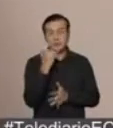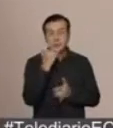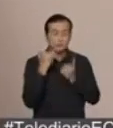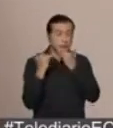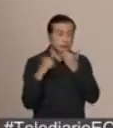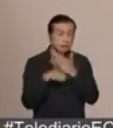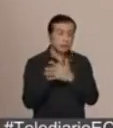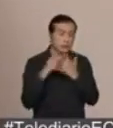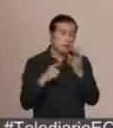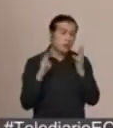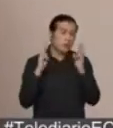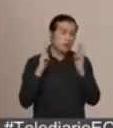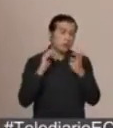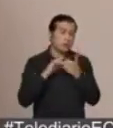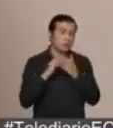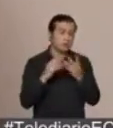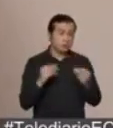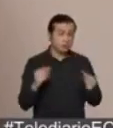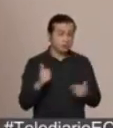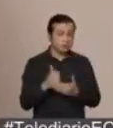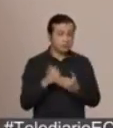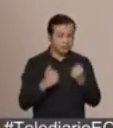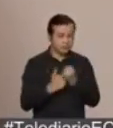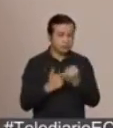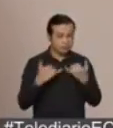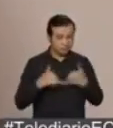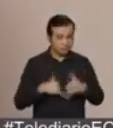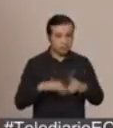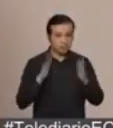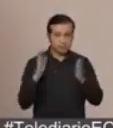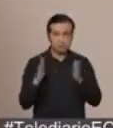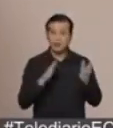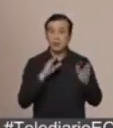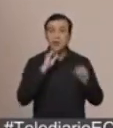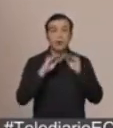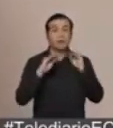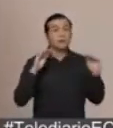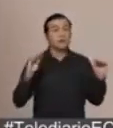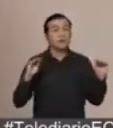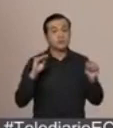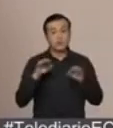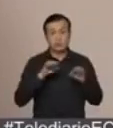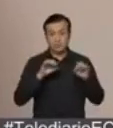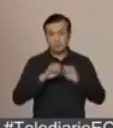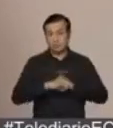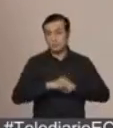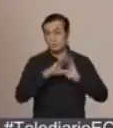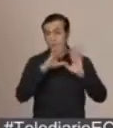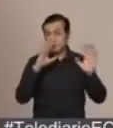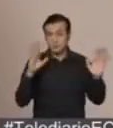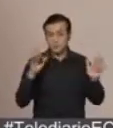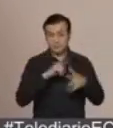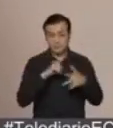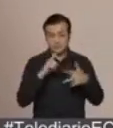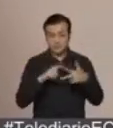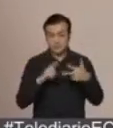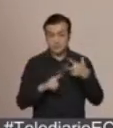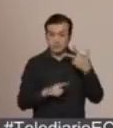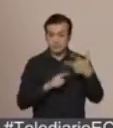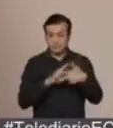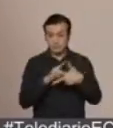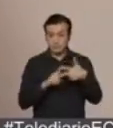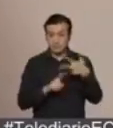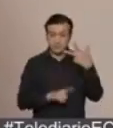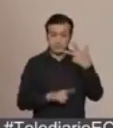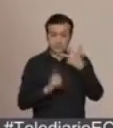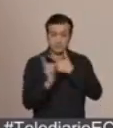y esperamos que eso efectivamente no esté siendo así, ¿no? Cabe resaltar también aquí, Fabricio, que estos tres establecimientos a los que ha